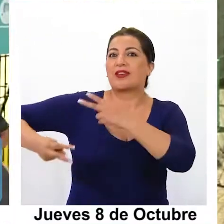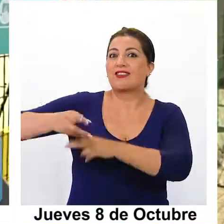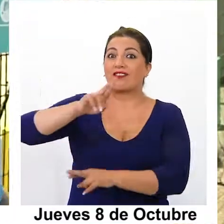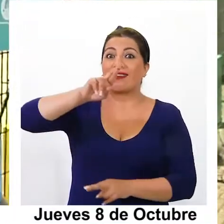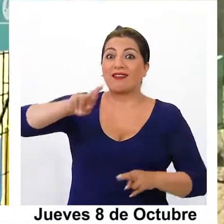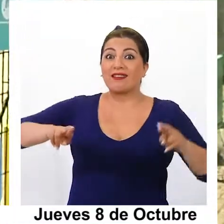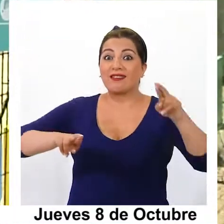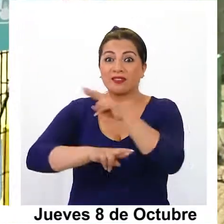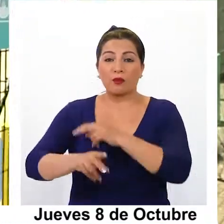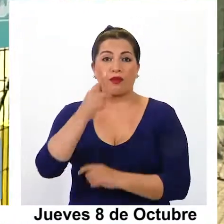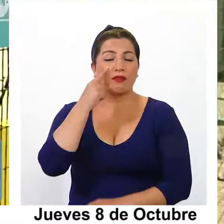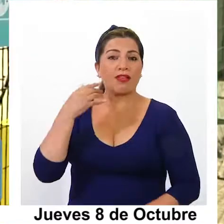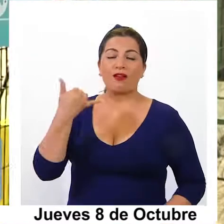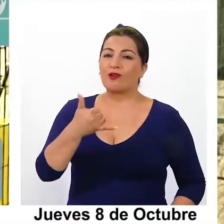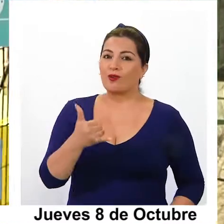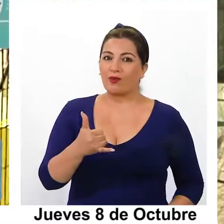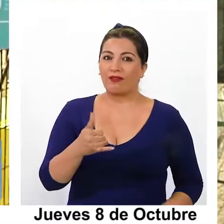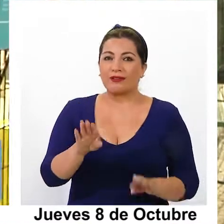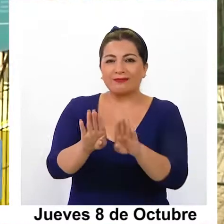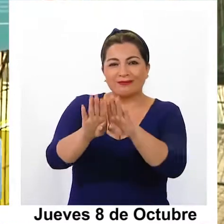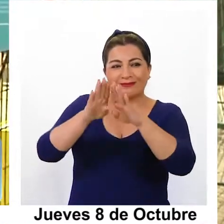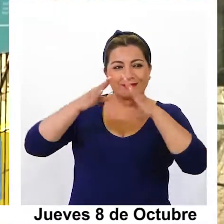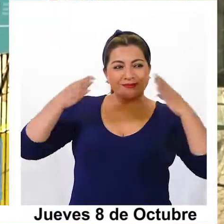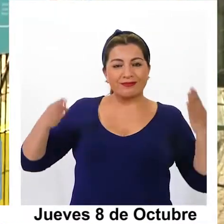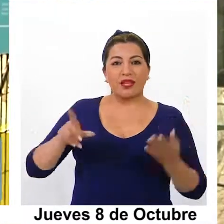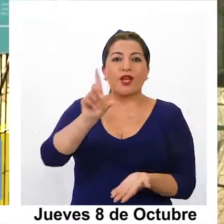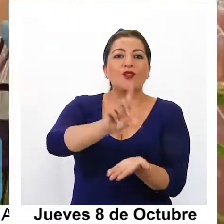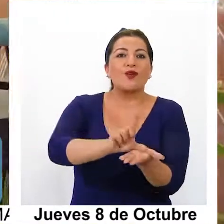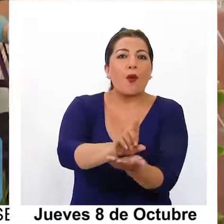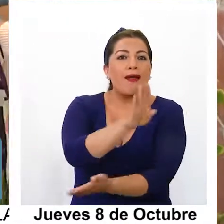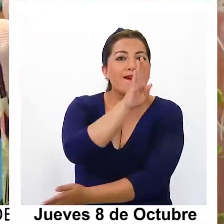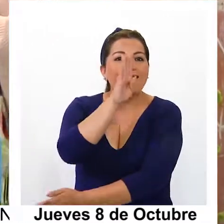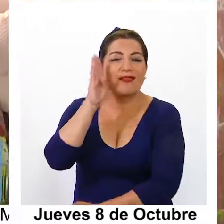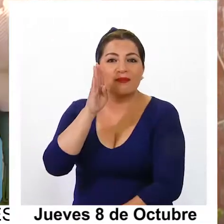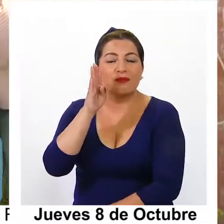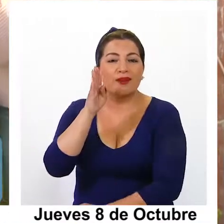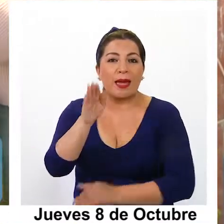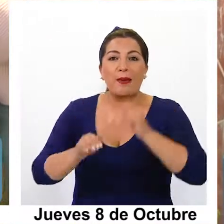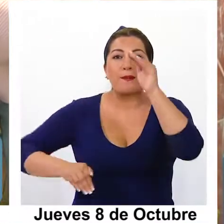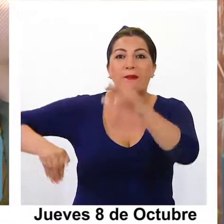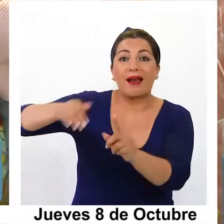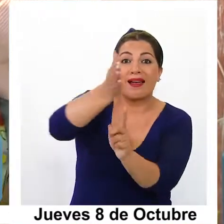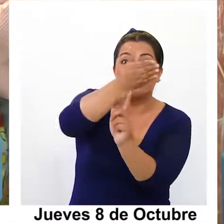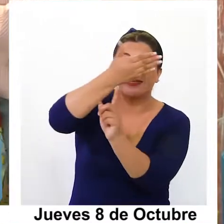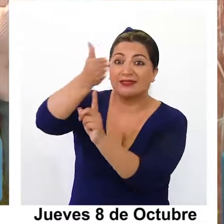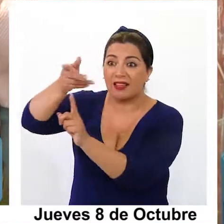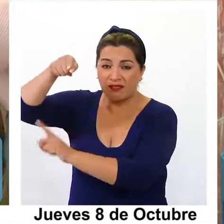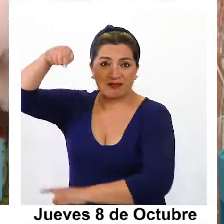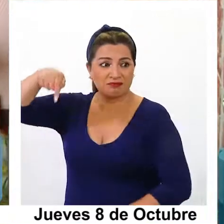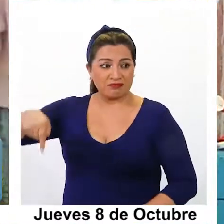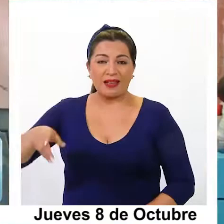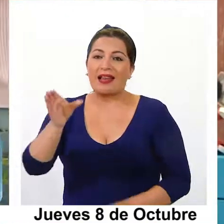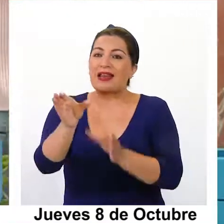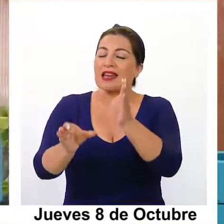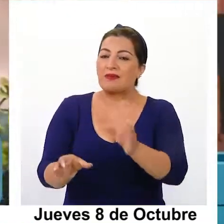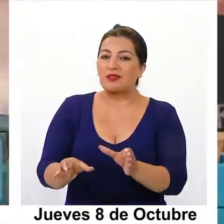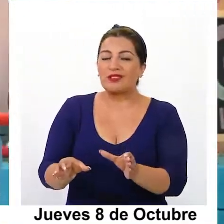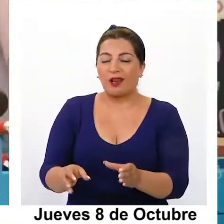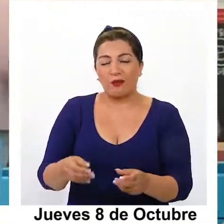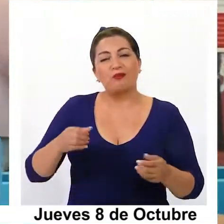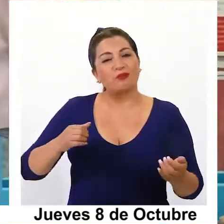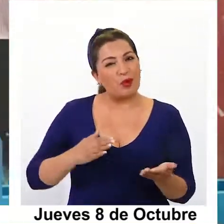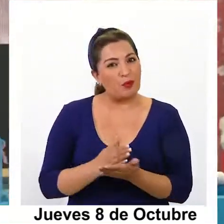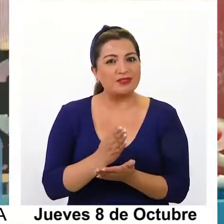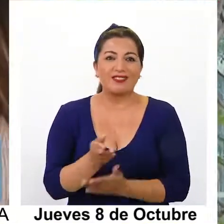reciclaje, este jueves se produjo la reapertura del punto limpio de Playa Brava. La comunidad podrá retomar esta buena